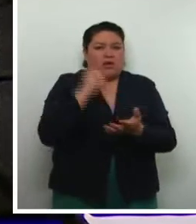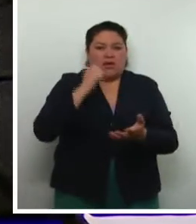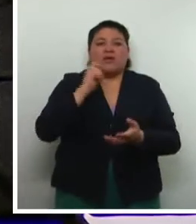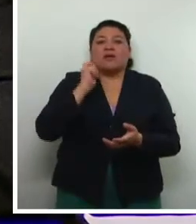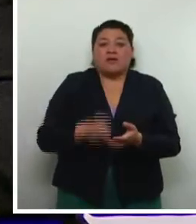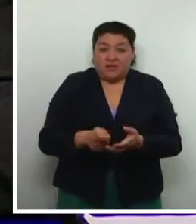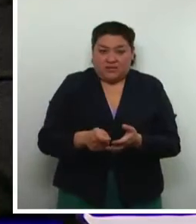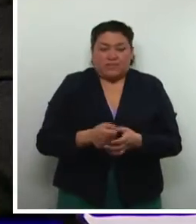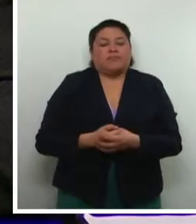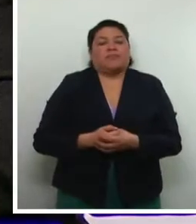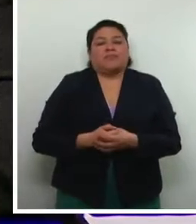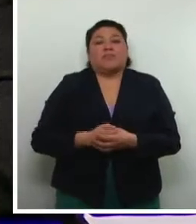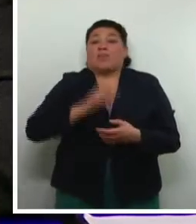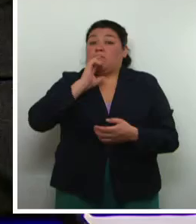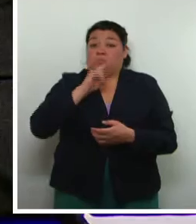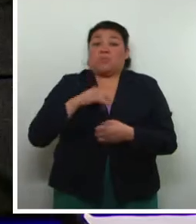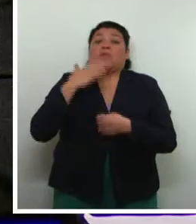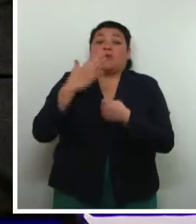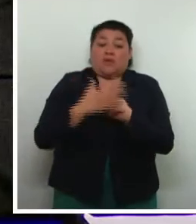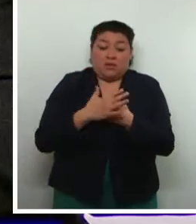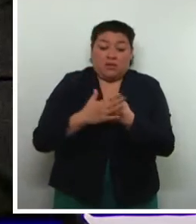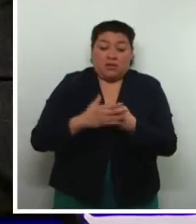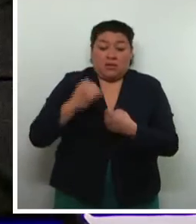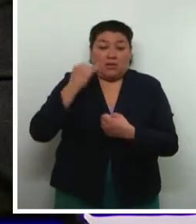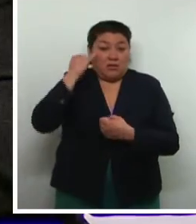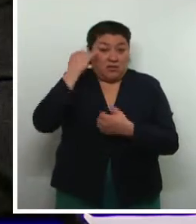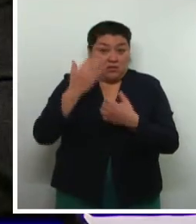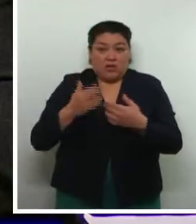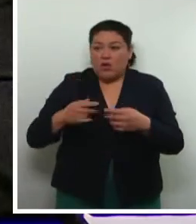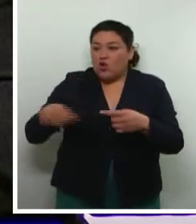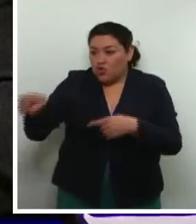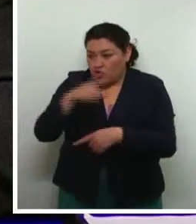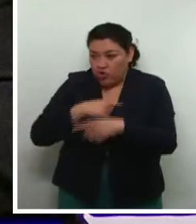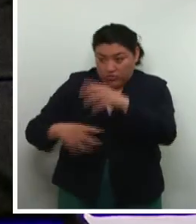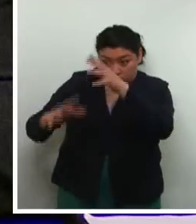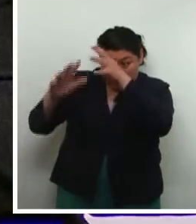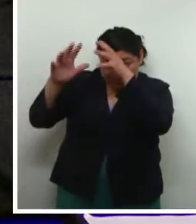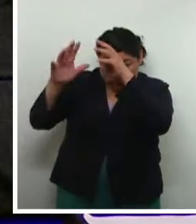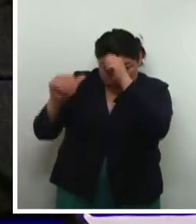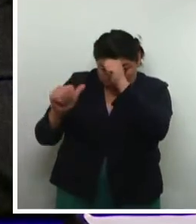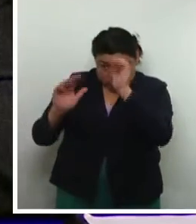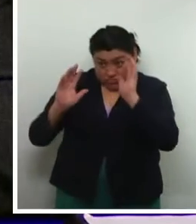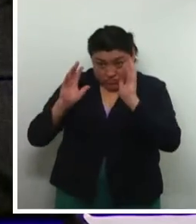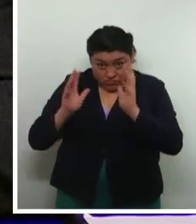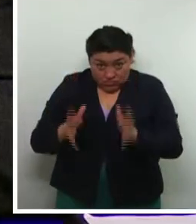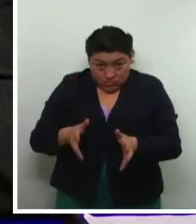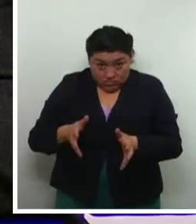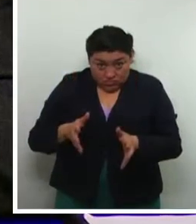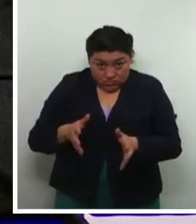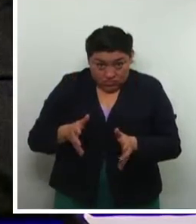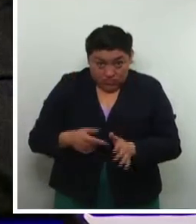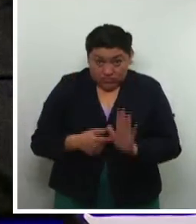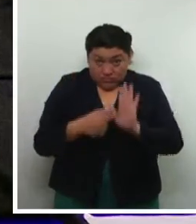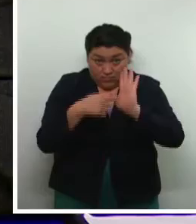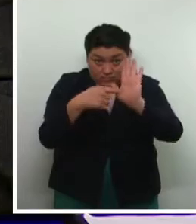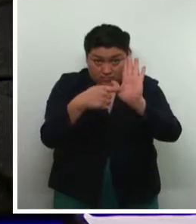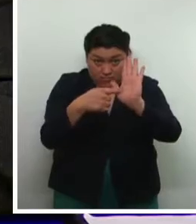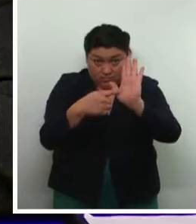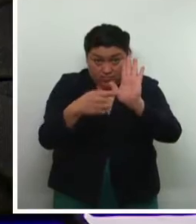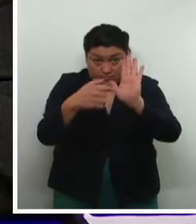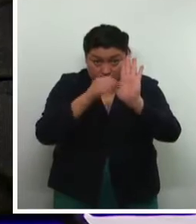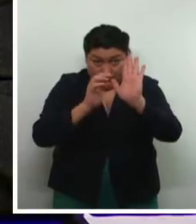al momento de la presentación del acuerdo al que haya alcanzado la comisión,